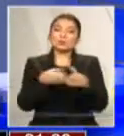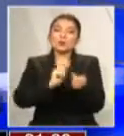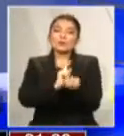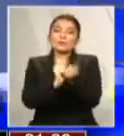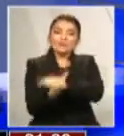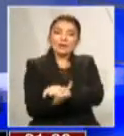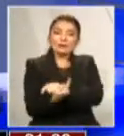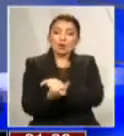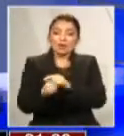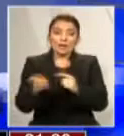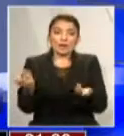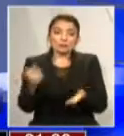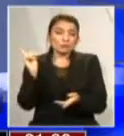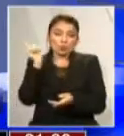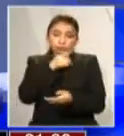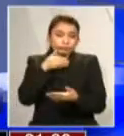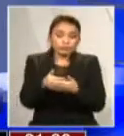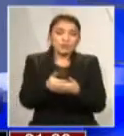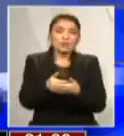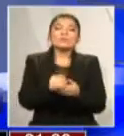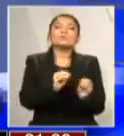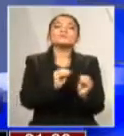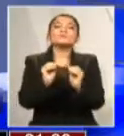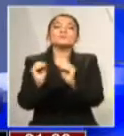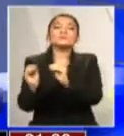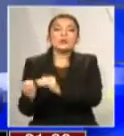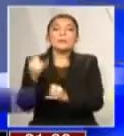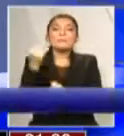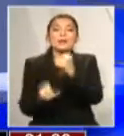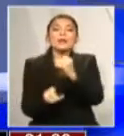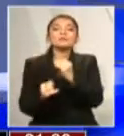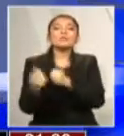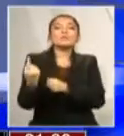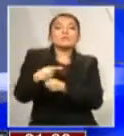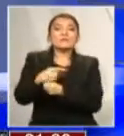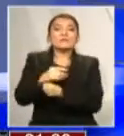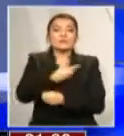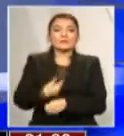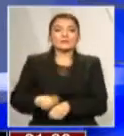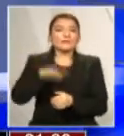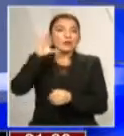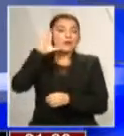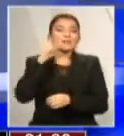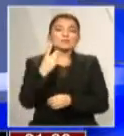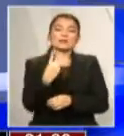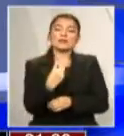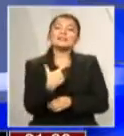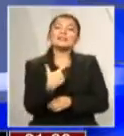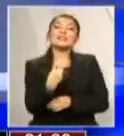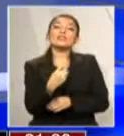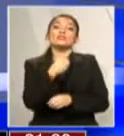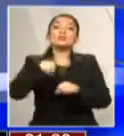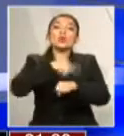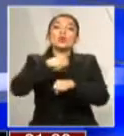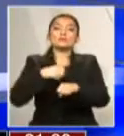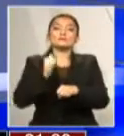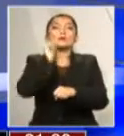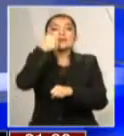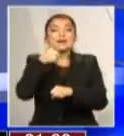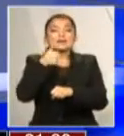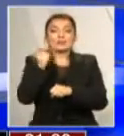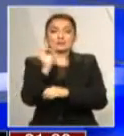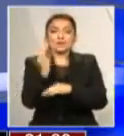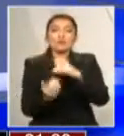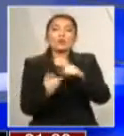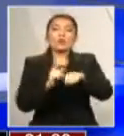quedó postergado. El plazo autoimpuesto por la presidenta Bachelet de 72 horas se cumple mañana sábado a las 10 de la